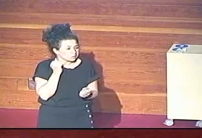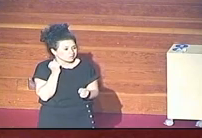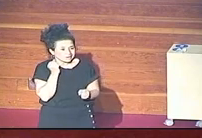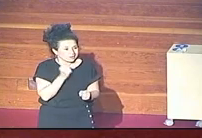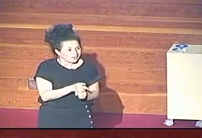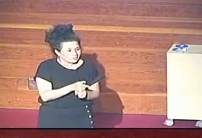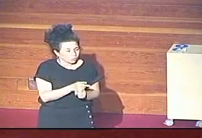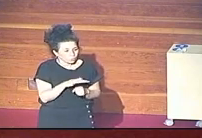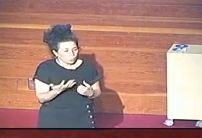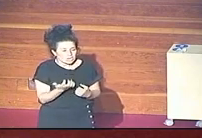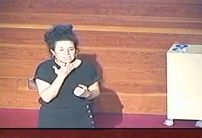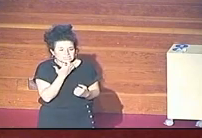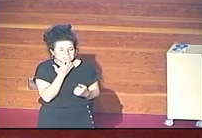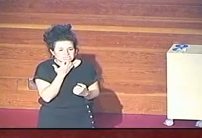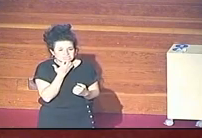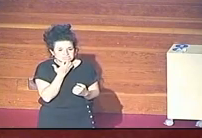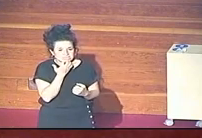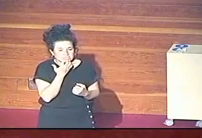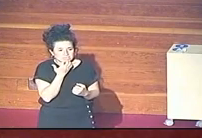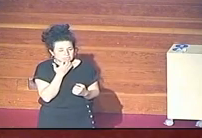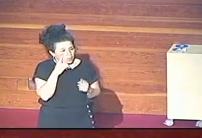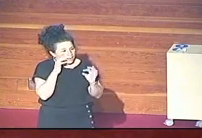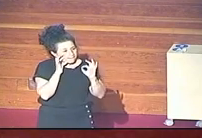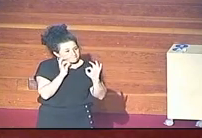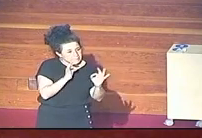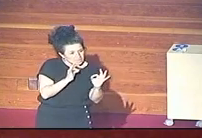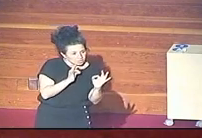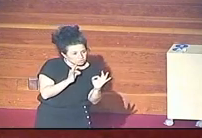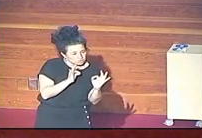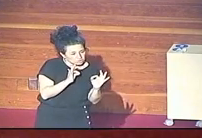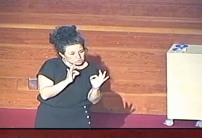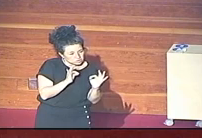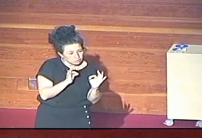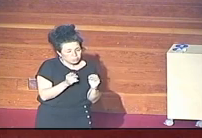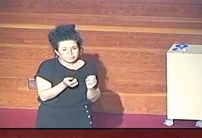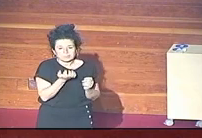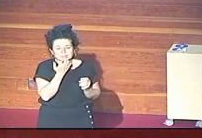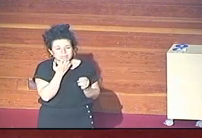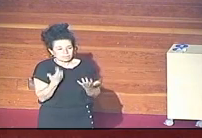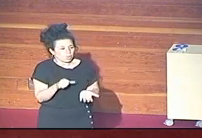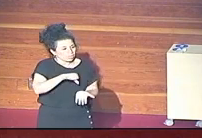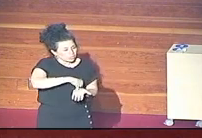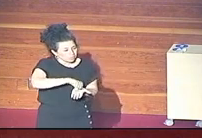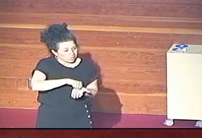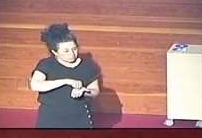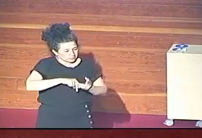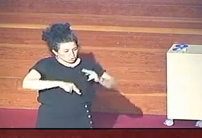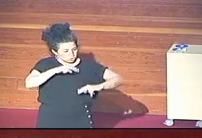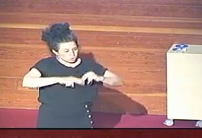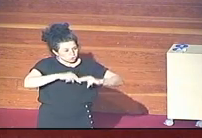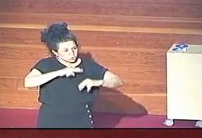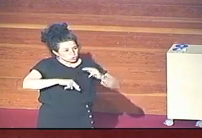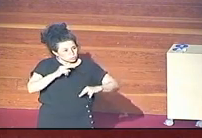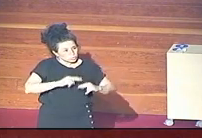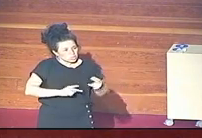de de peligros o de advertencias como construir por ejemplo una ciudad mas climáticamente